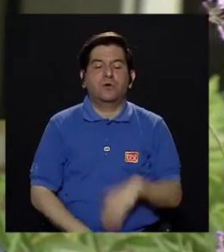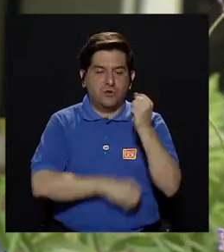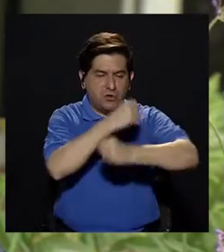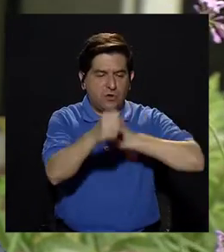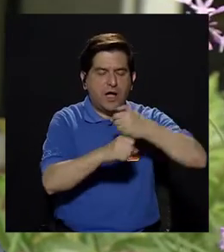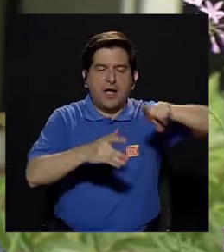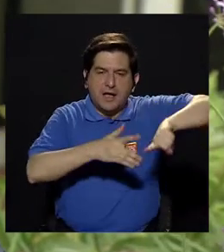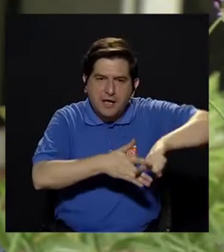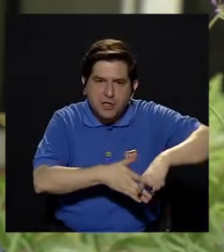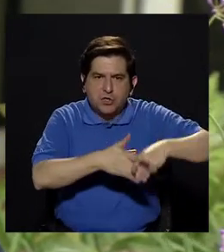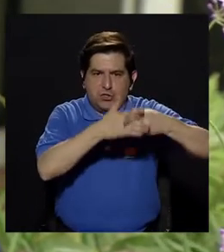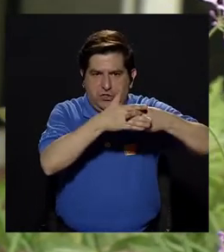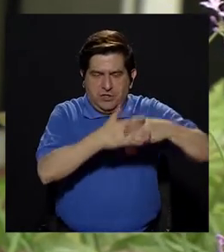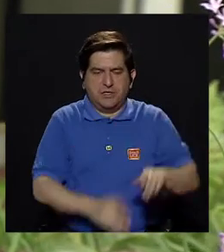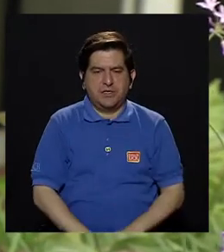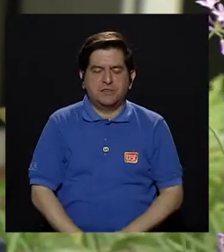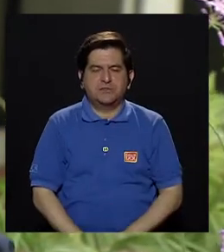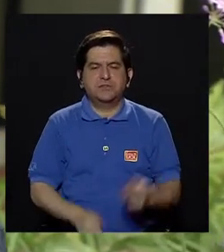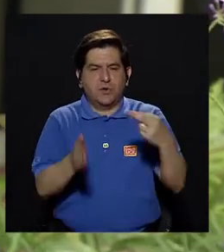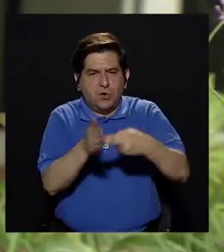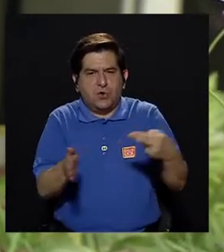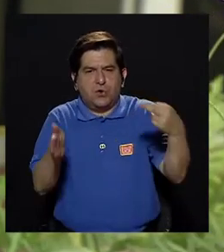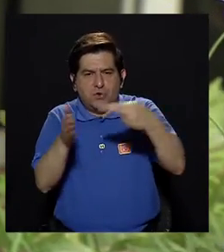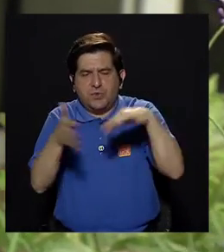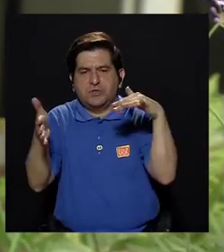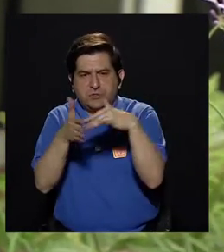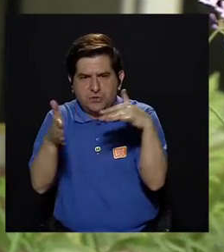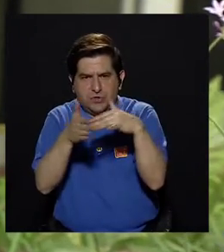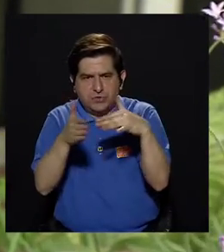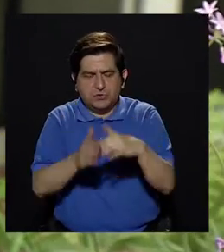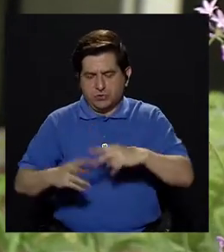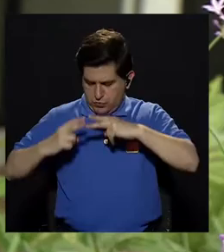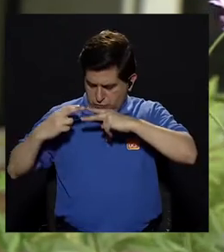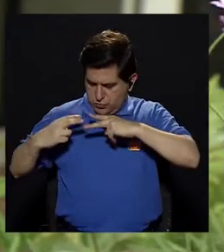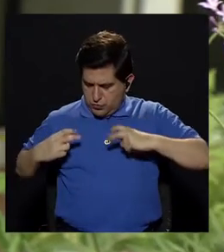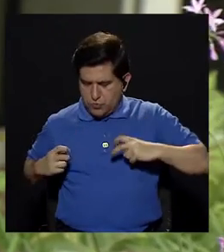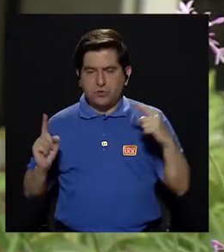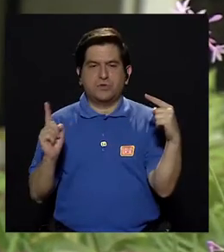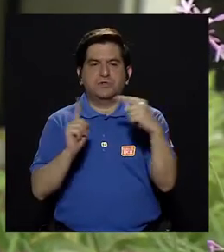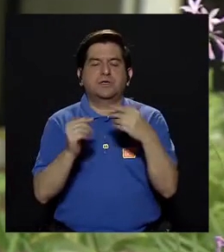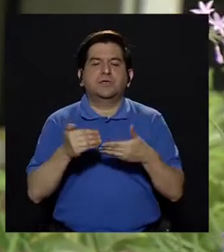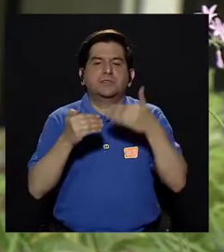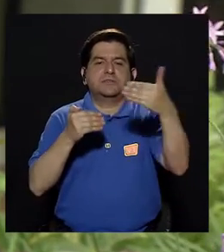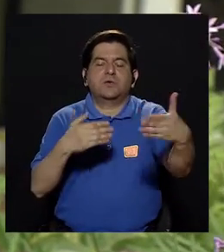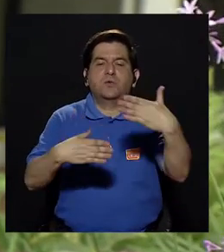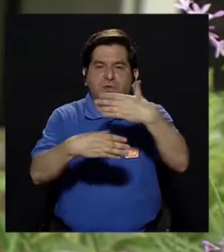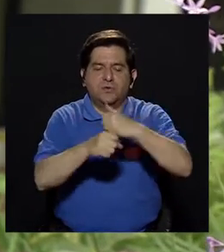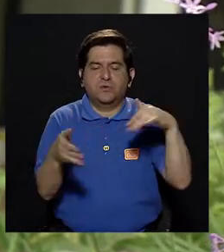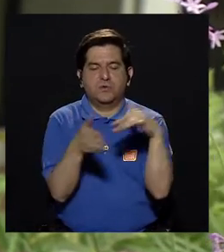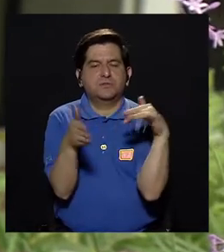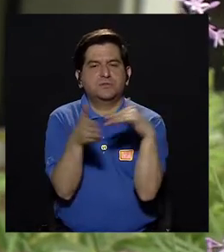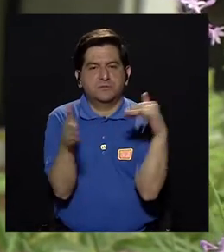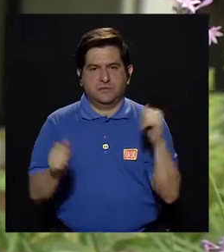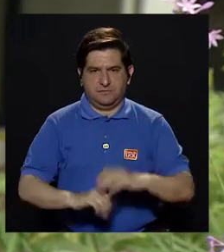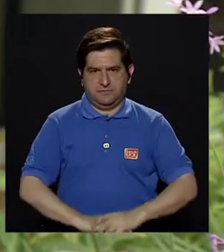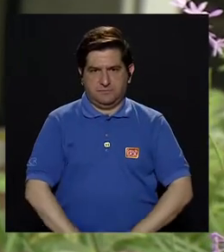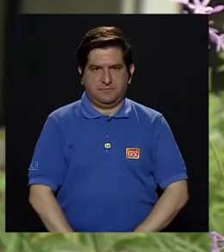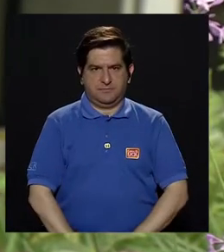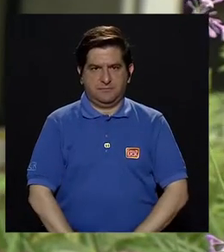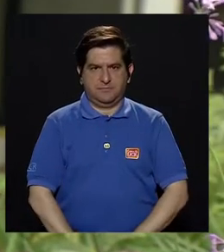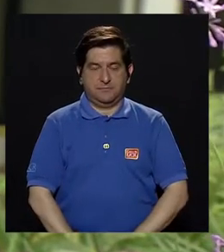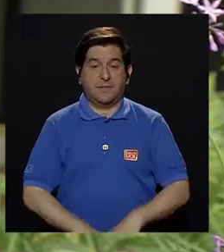con la edad de inicio, la frecuencia con la que hay que hacer los estudios de mamografía y hasta qué edad se deben de hacer estos estudios.